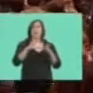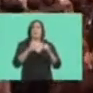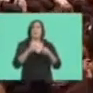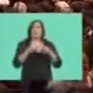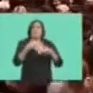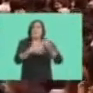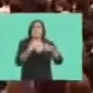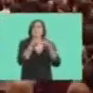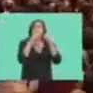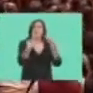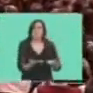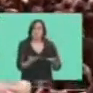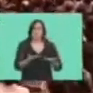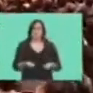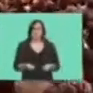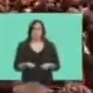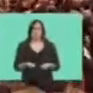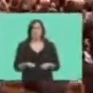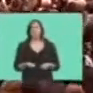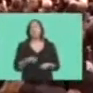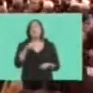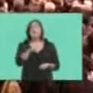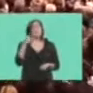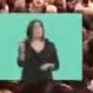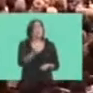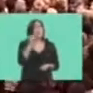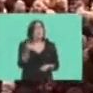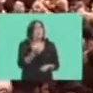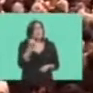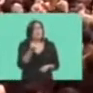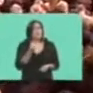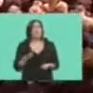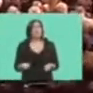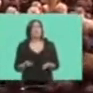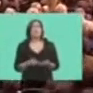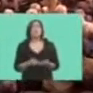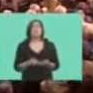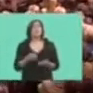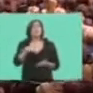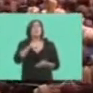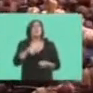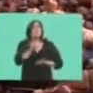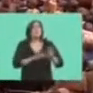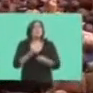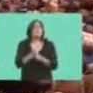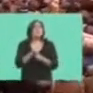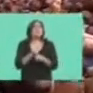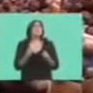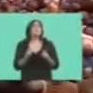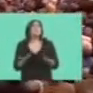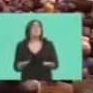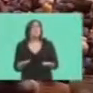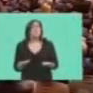estar ahí resolviendo esa demanda y también para el conjunto de la economía argentina porque va a ser una inyección de crecimiento económico muy importante muchas gracias